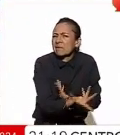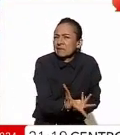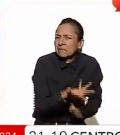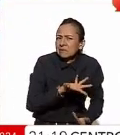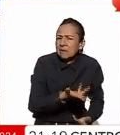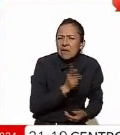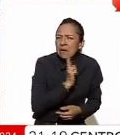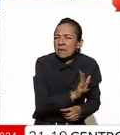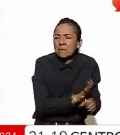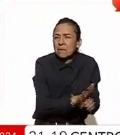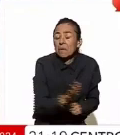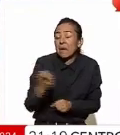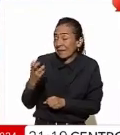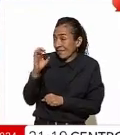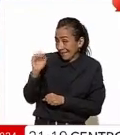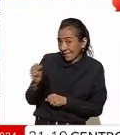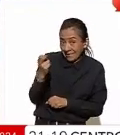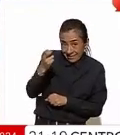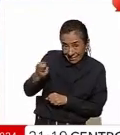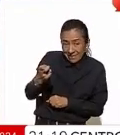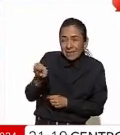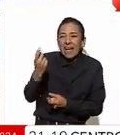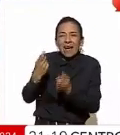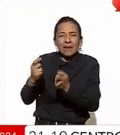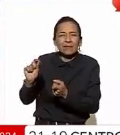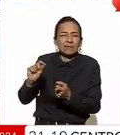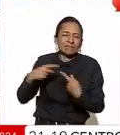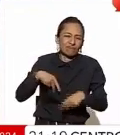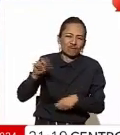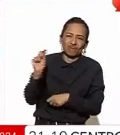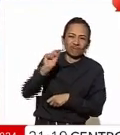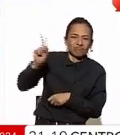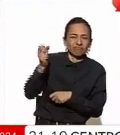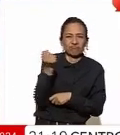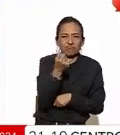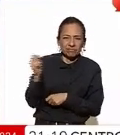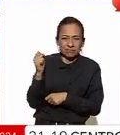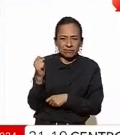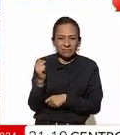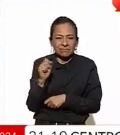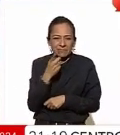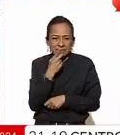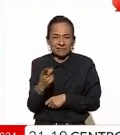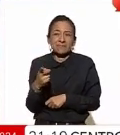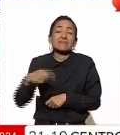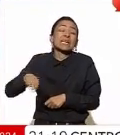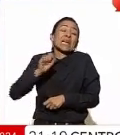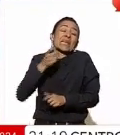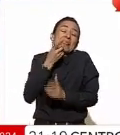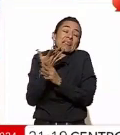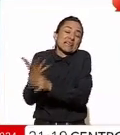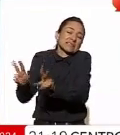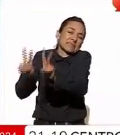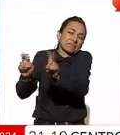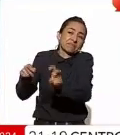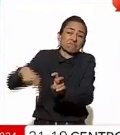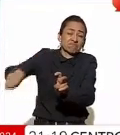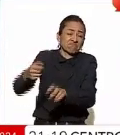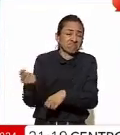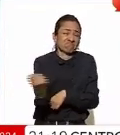esa pregunta y esa arista que luego tocan algunos especialistas llamados especialistas, autonombrados a